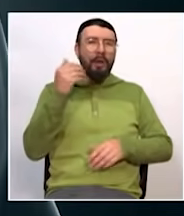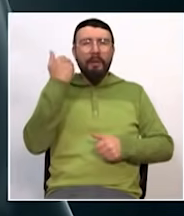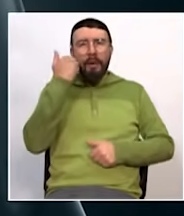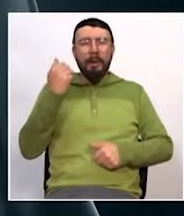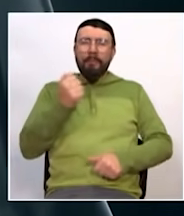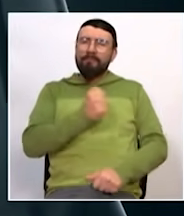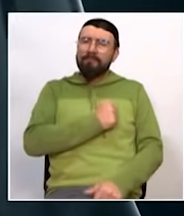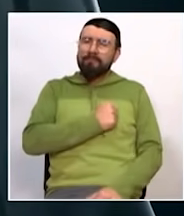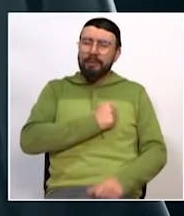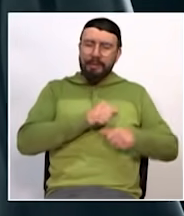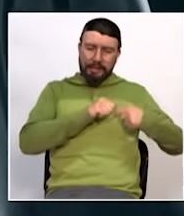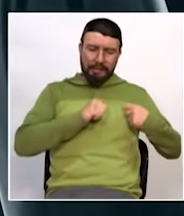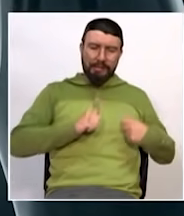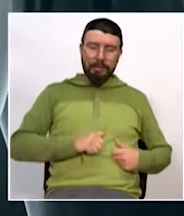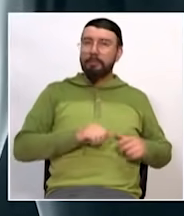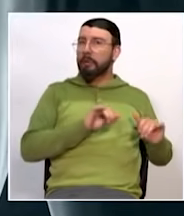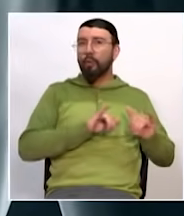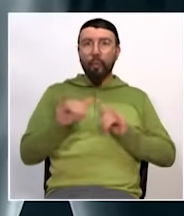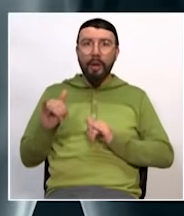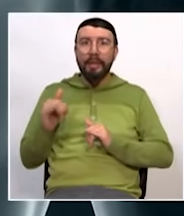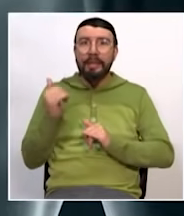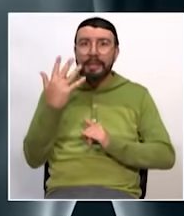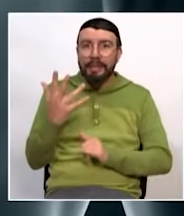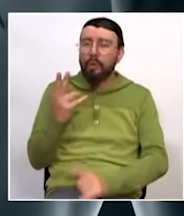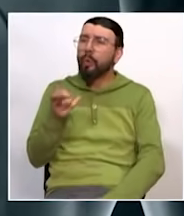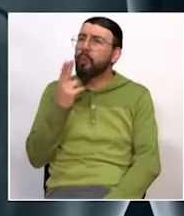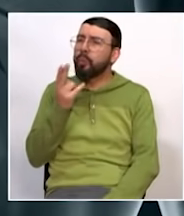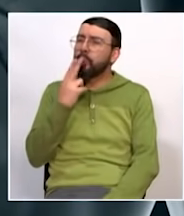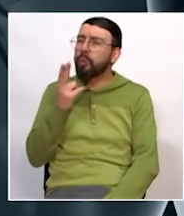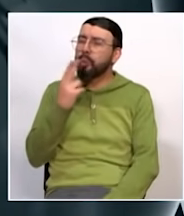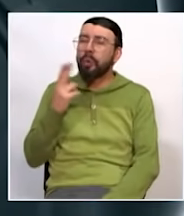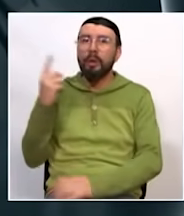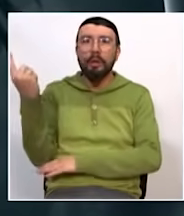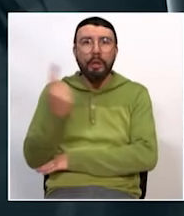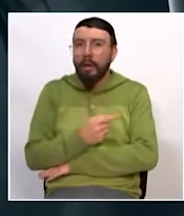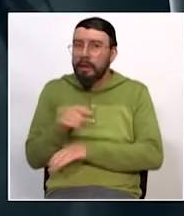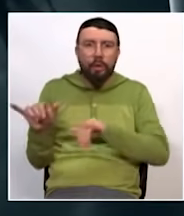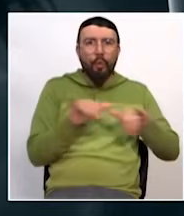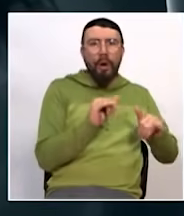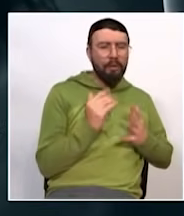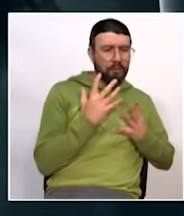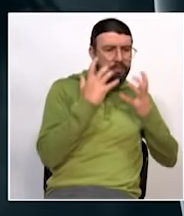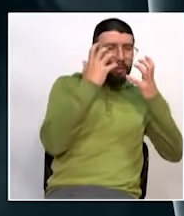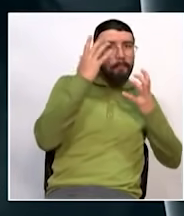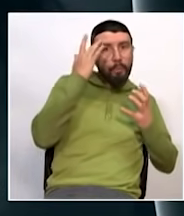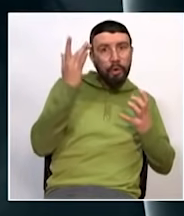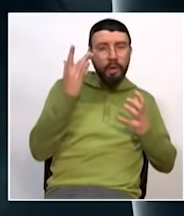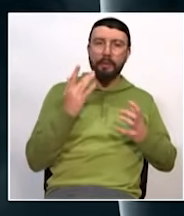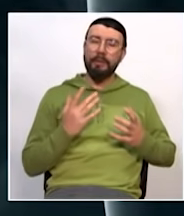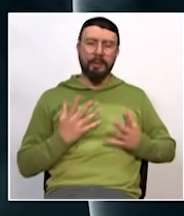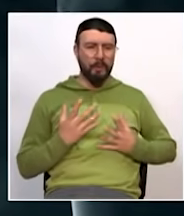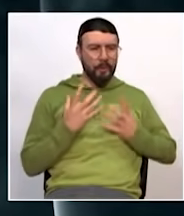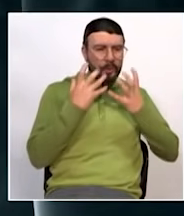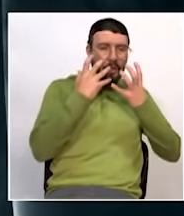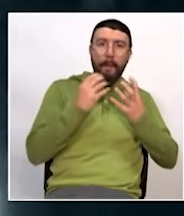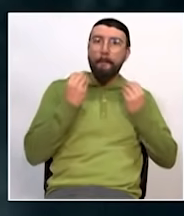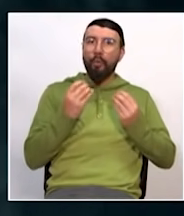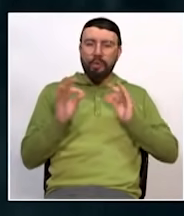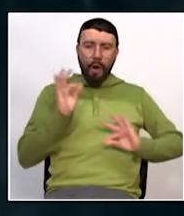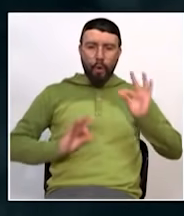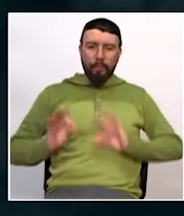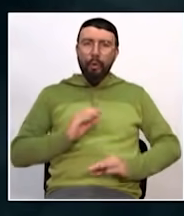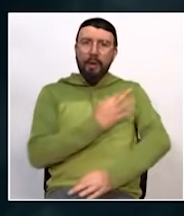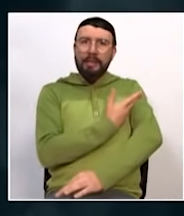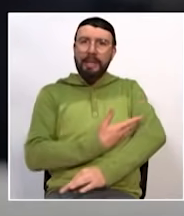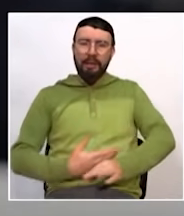estrés es equivalente a fumar 5 cigarrillos al día la razón es que el estrés aumenta el nivel de hormonas en la sangre lo que puede